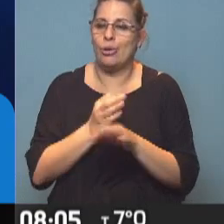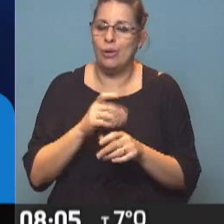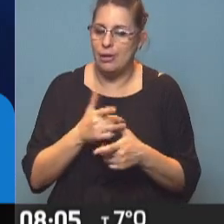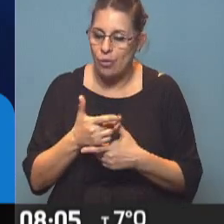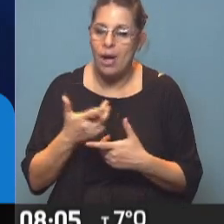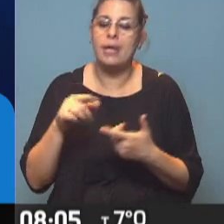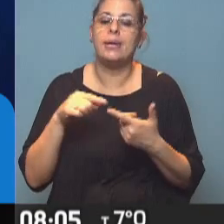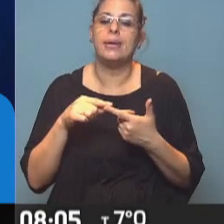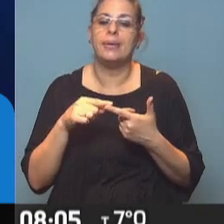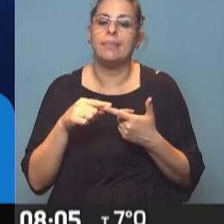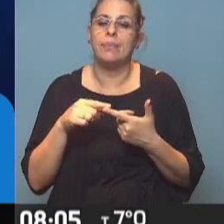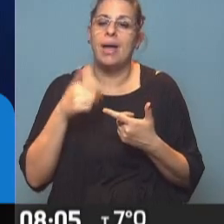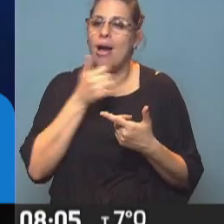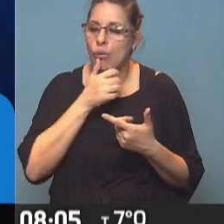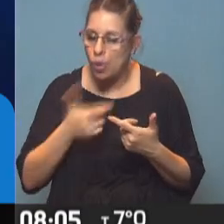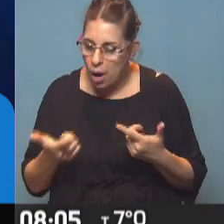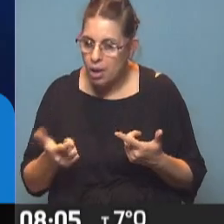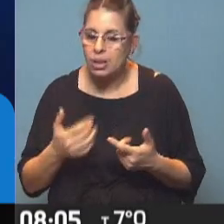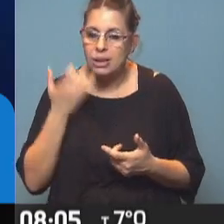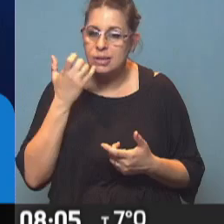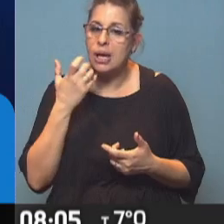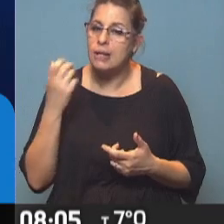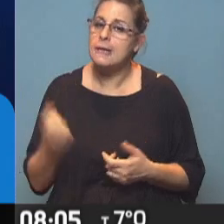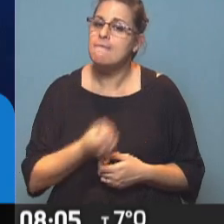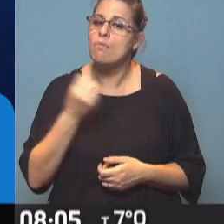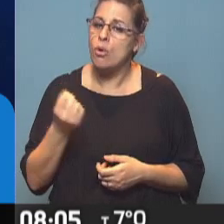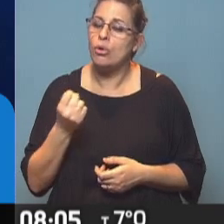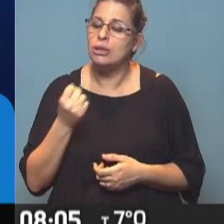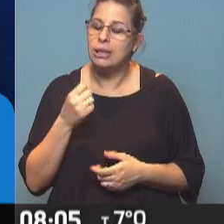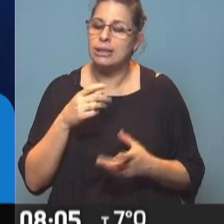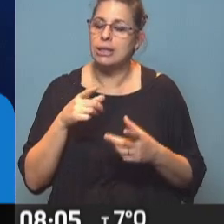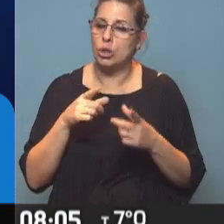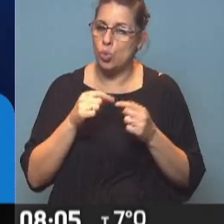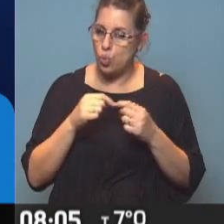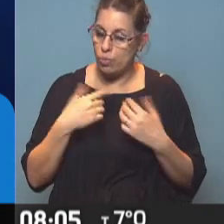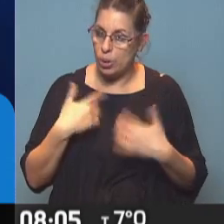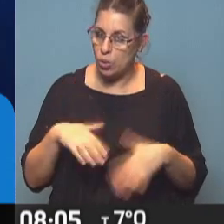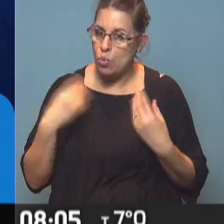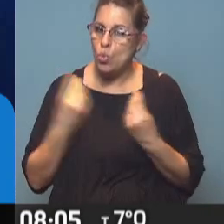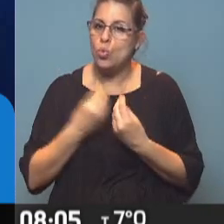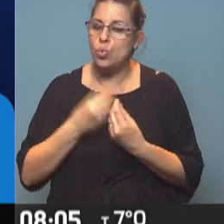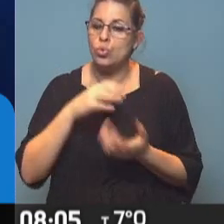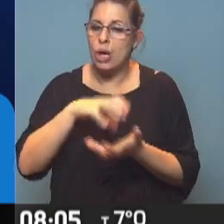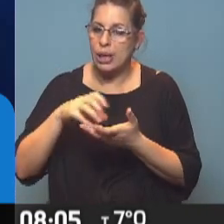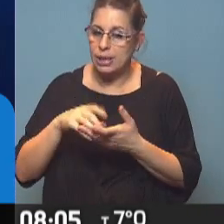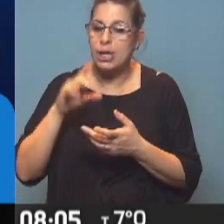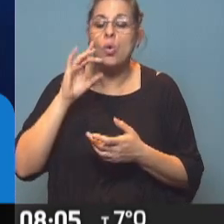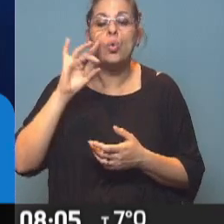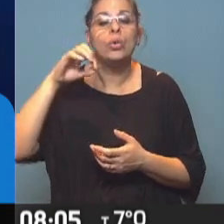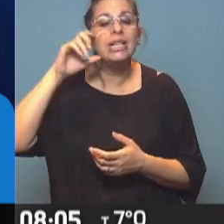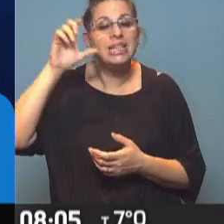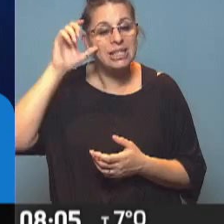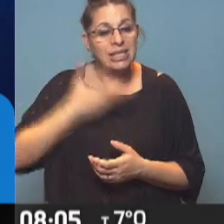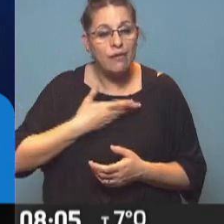colapsó, falta de acceso a agua. Entonces, un número muy importante que llamó la atención de muchas agencias, y UNICEF está en primera